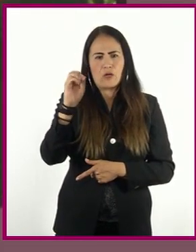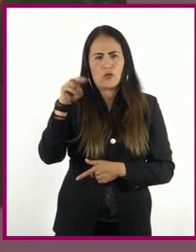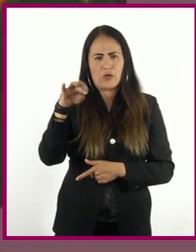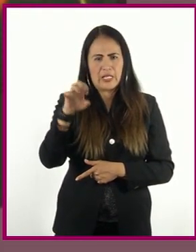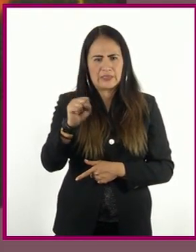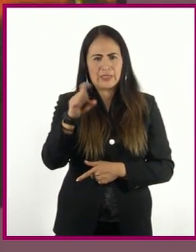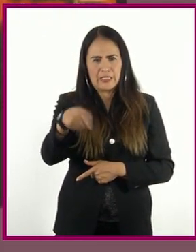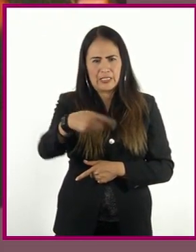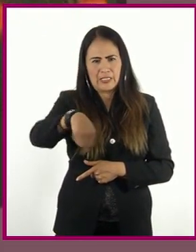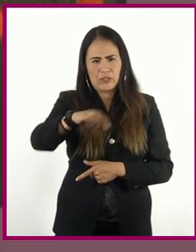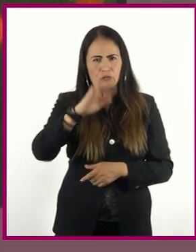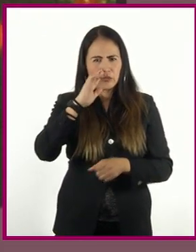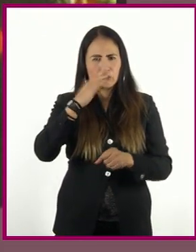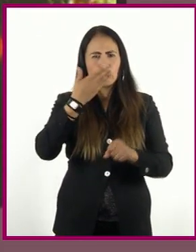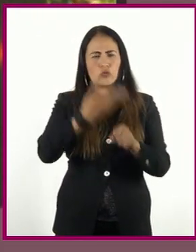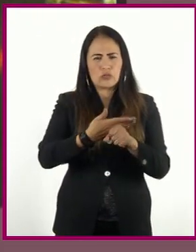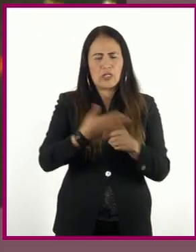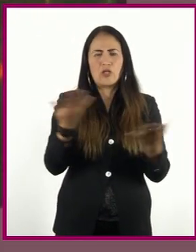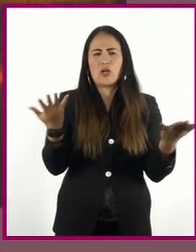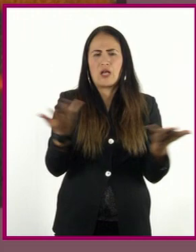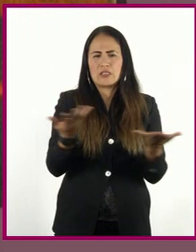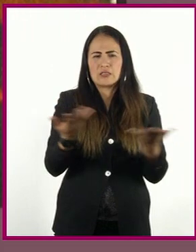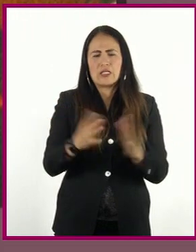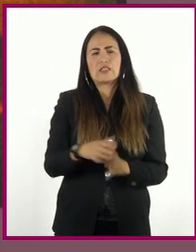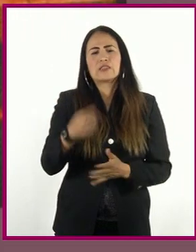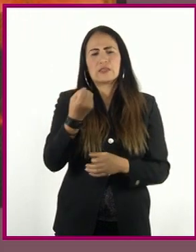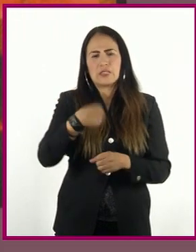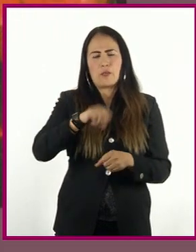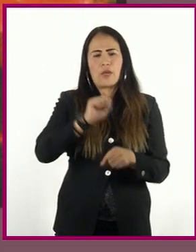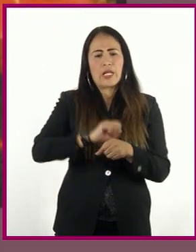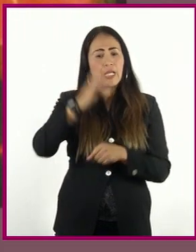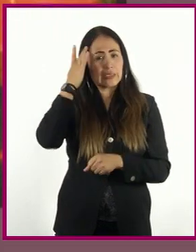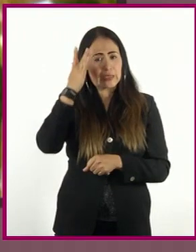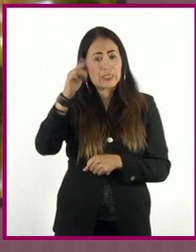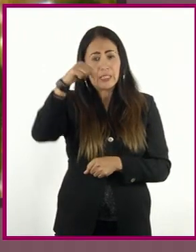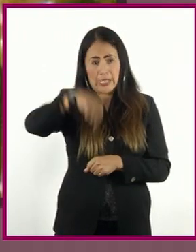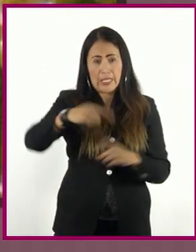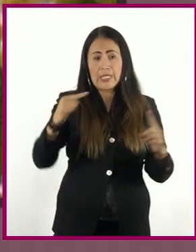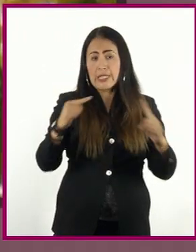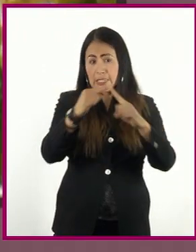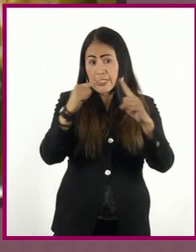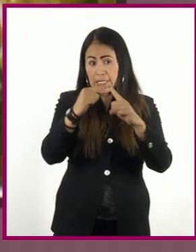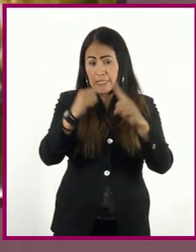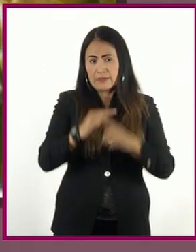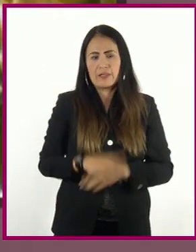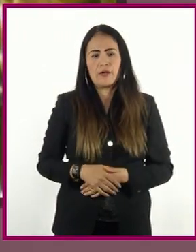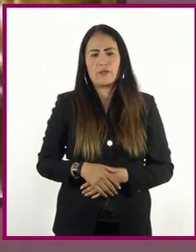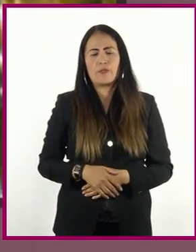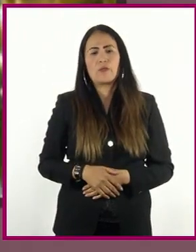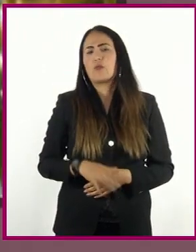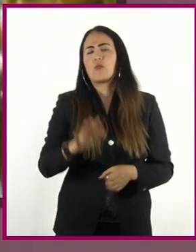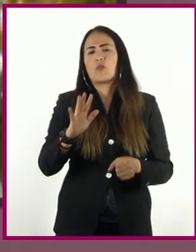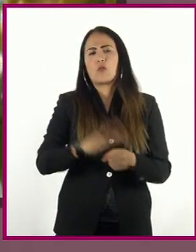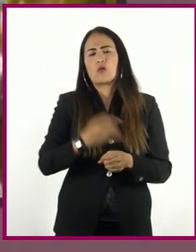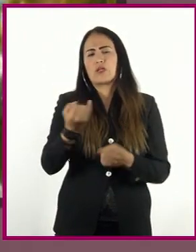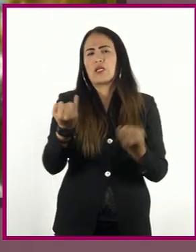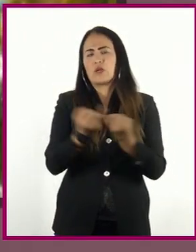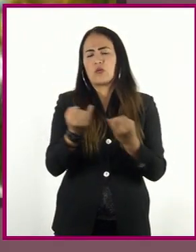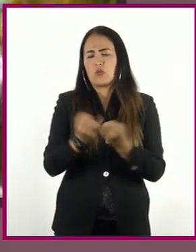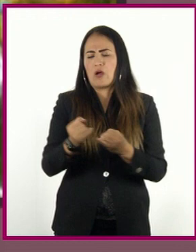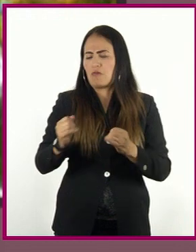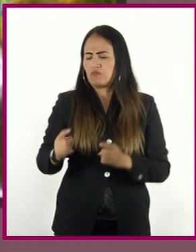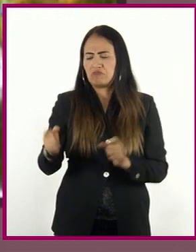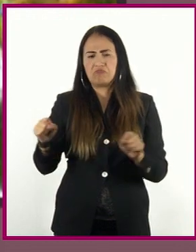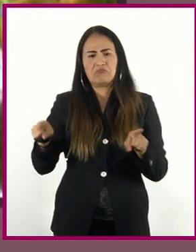del desarrollo de la procesión de Semana Santa, pero la que se hace en la iglesia, porque paralelamente se hace otra que